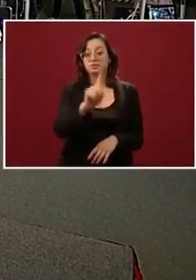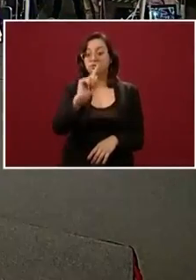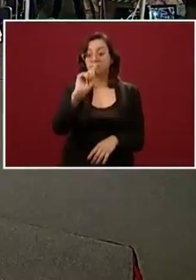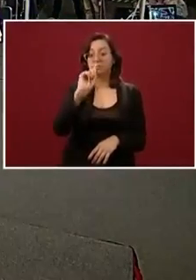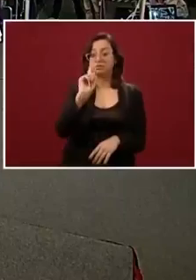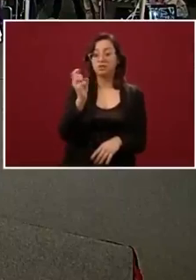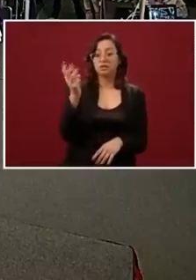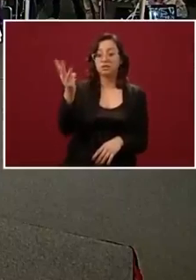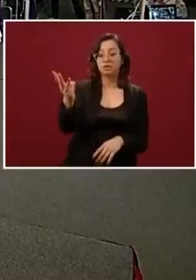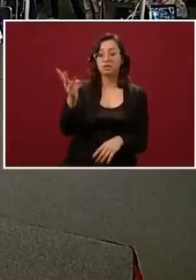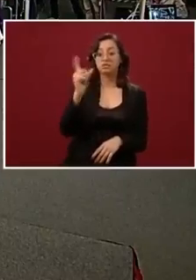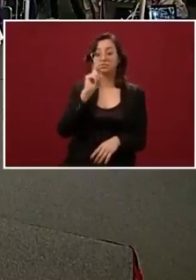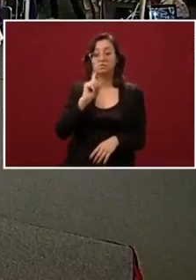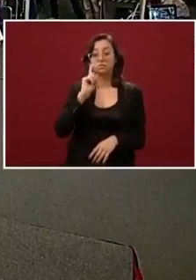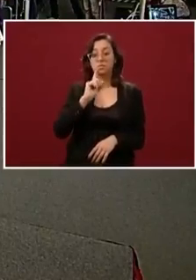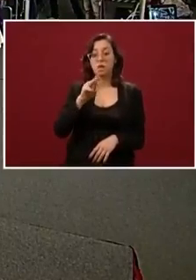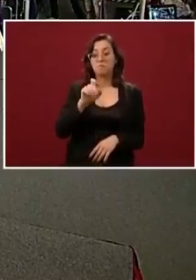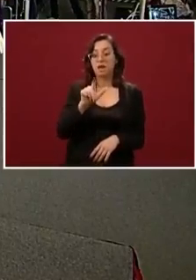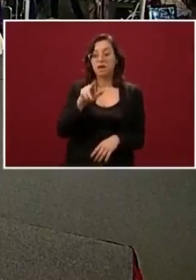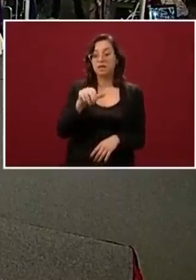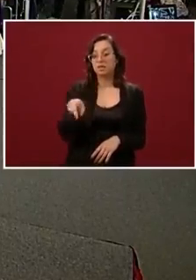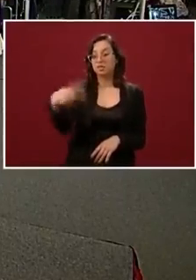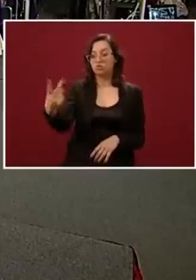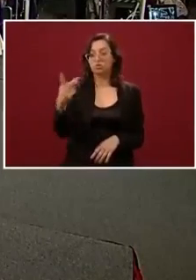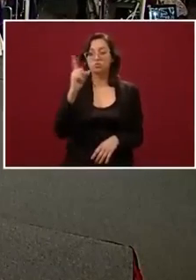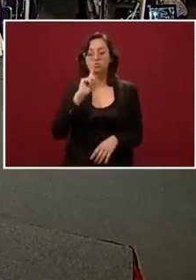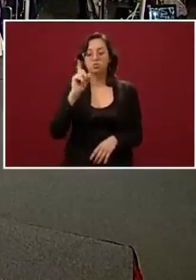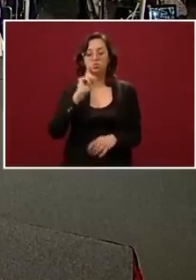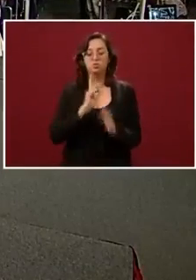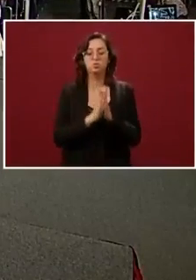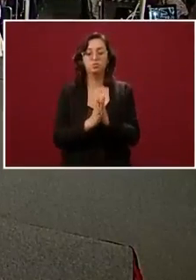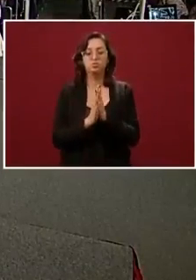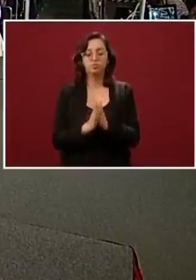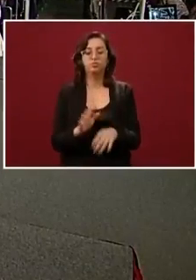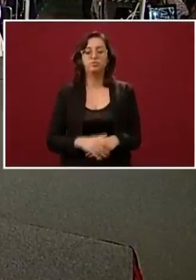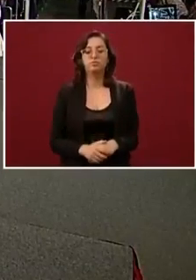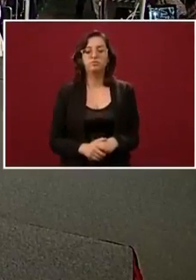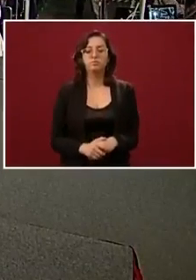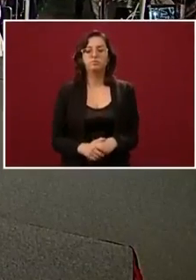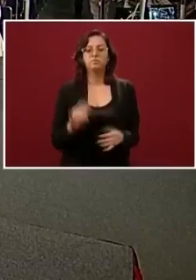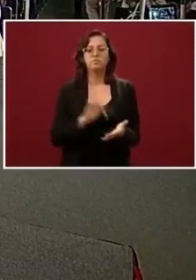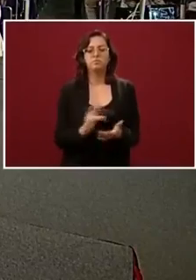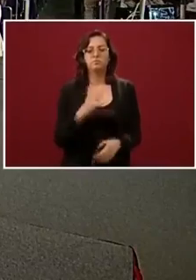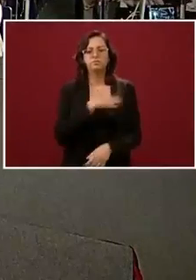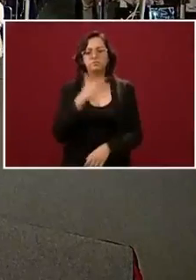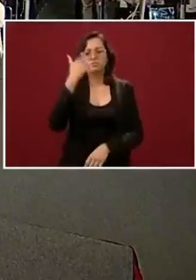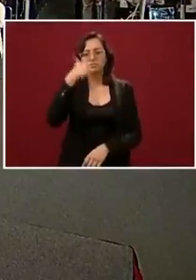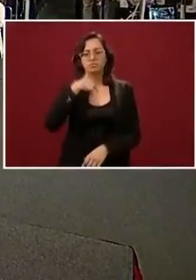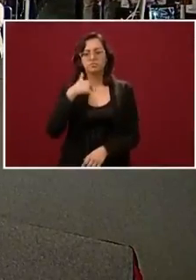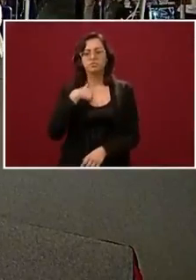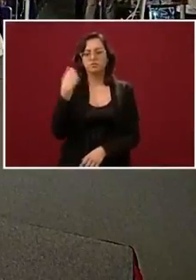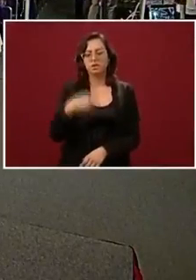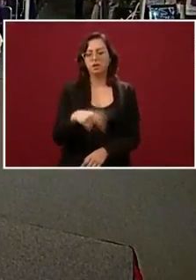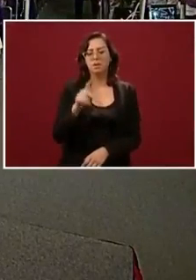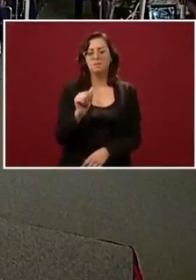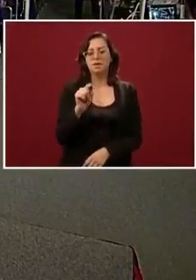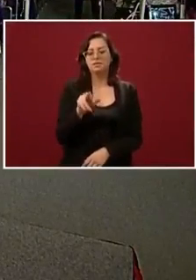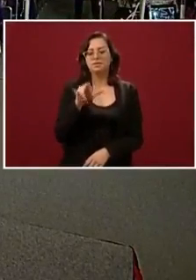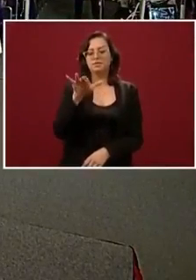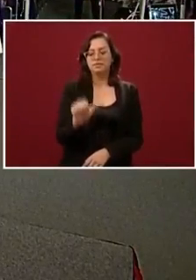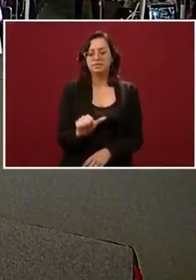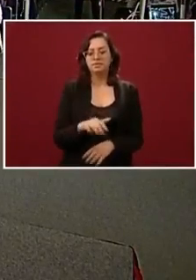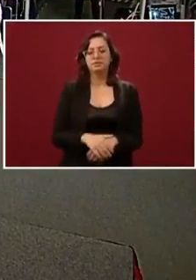a tres mujeres por allá, Melina y ustedes dos. Itzel. Gracias. Por favor. Buenas noches. Patricia Rodríguez Calva, de Grupo Imagen.